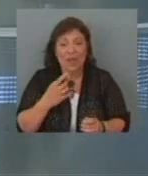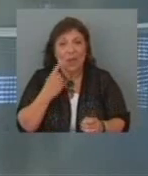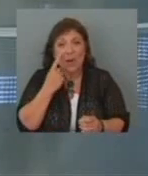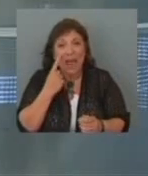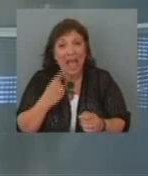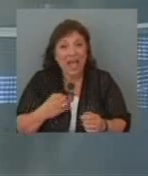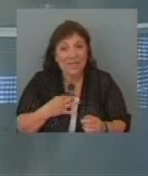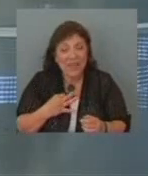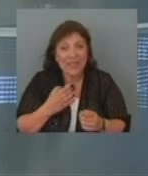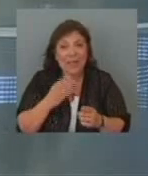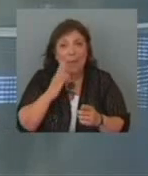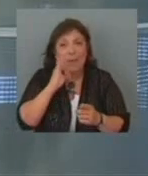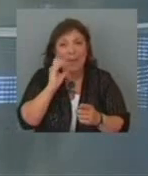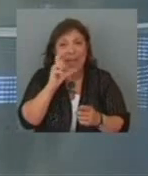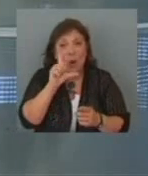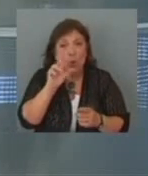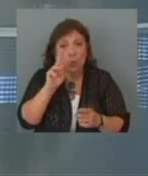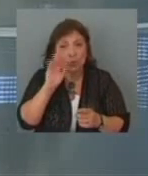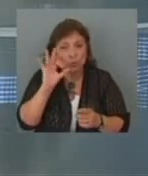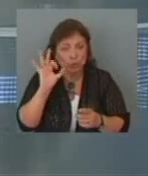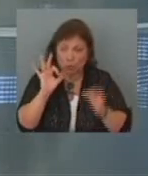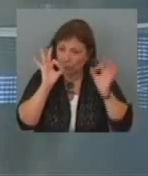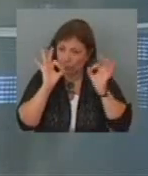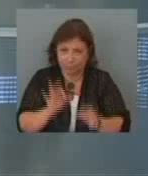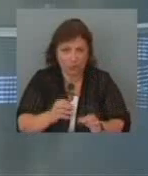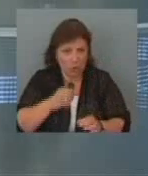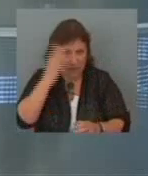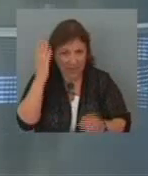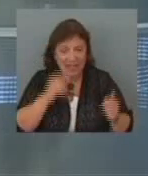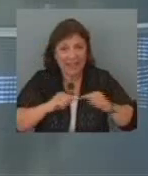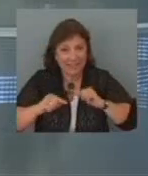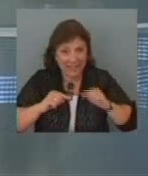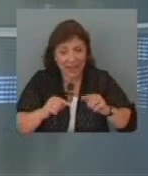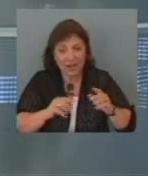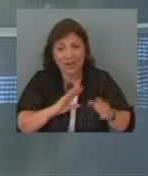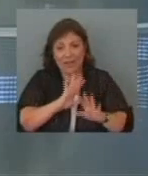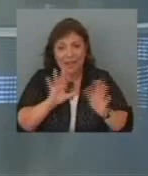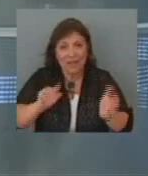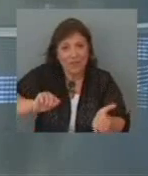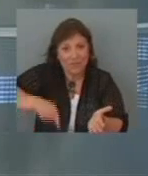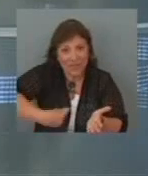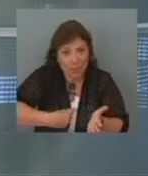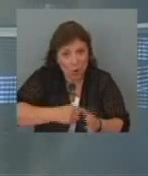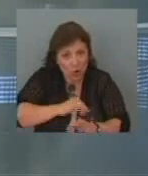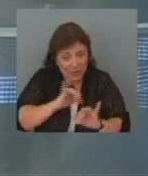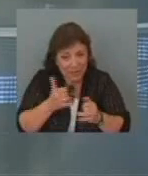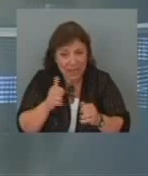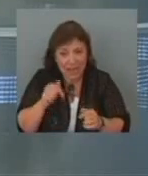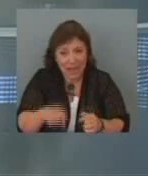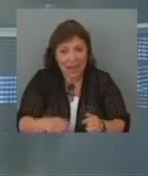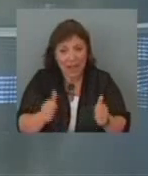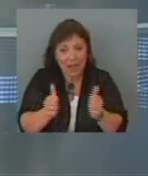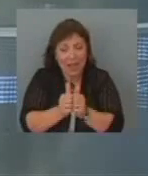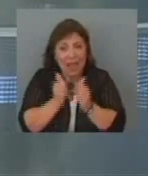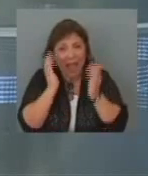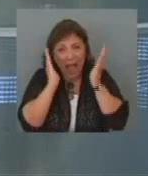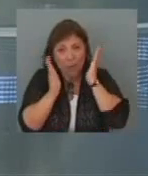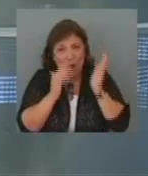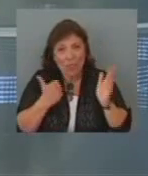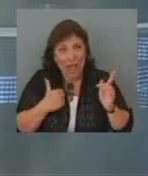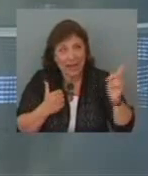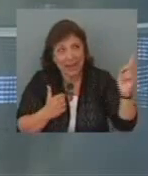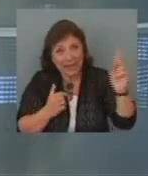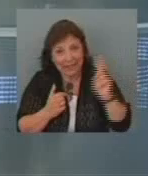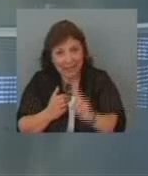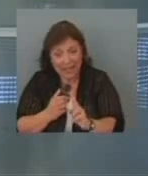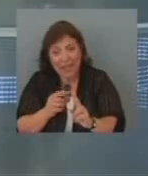siquiera Gerardo Peluso, que es un hecho, será el técnico de Nacional, ya puso la firma, se encuentra con su abogado argentino, una